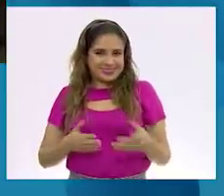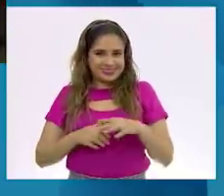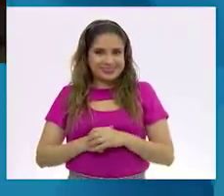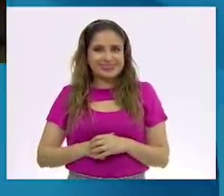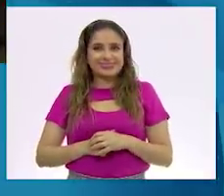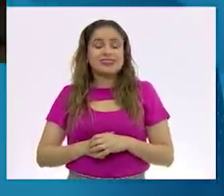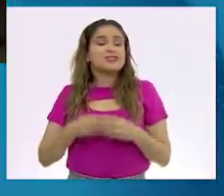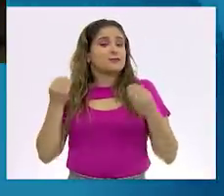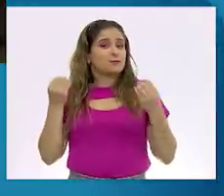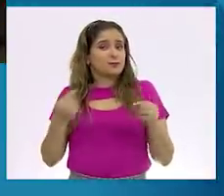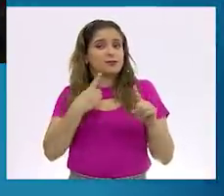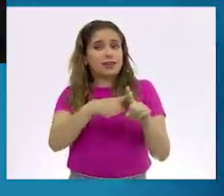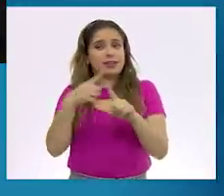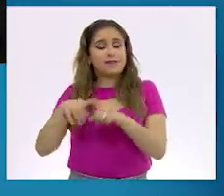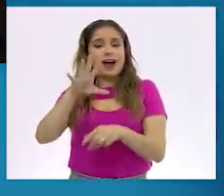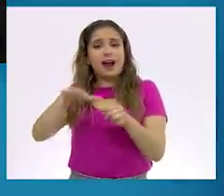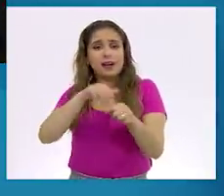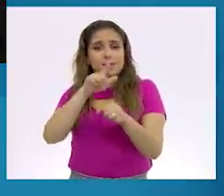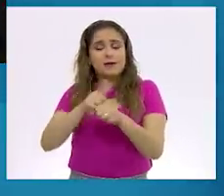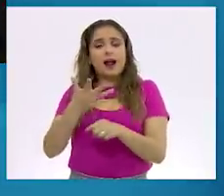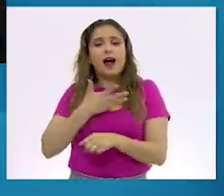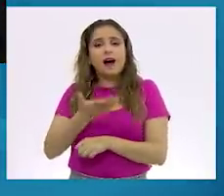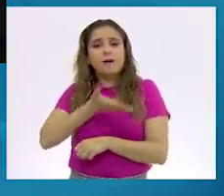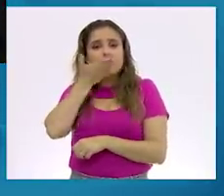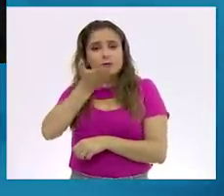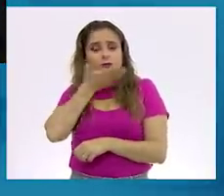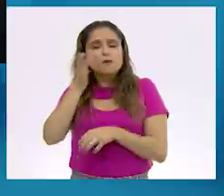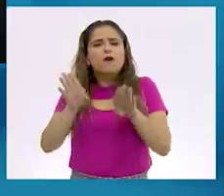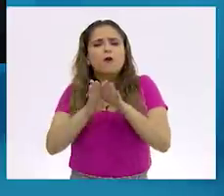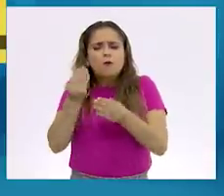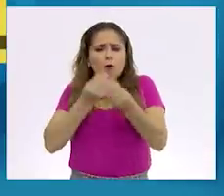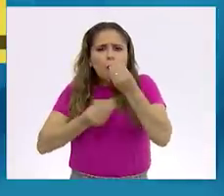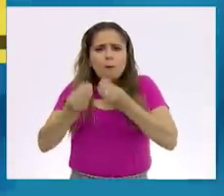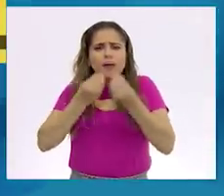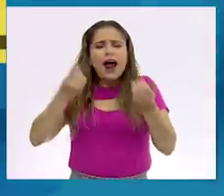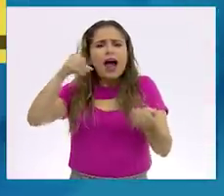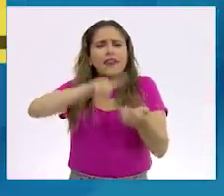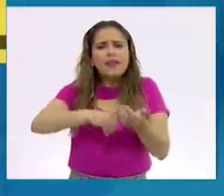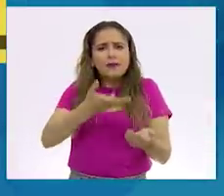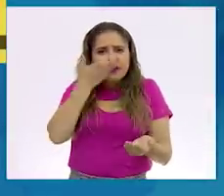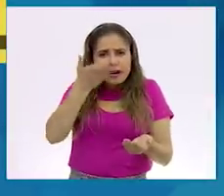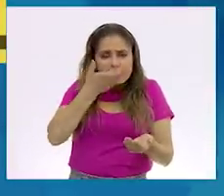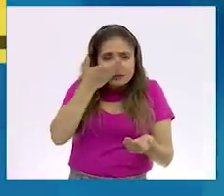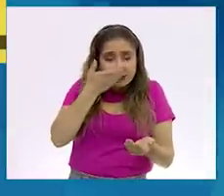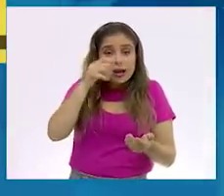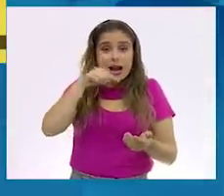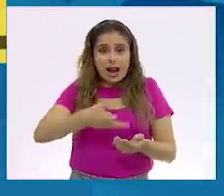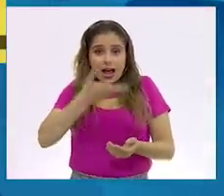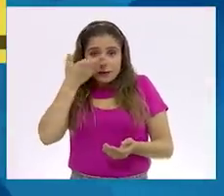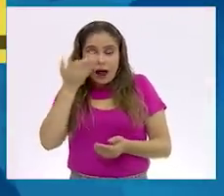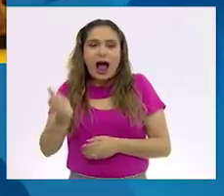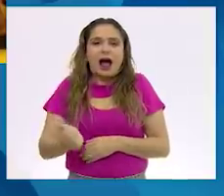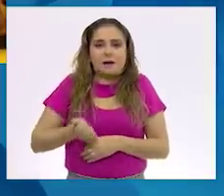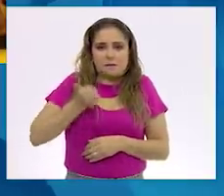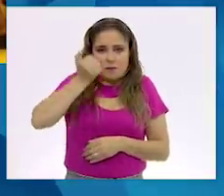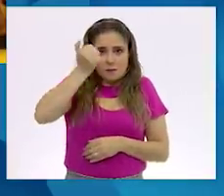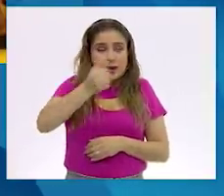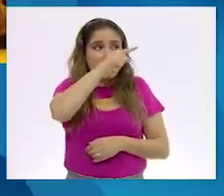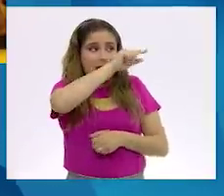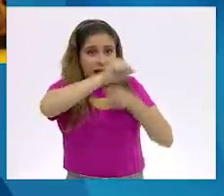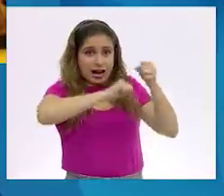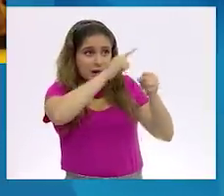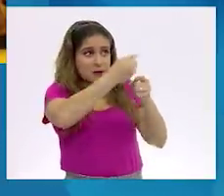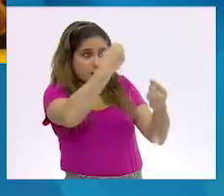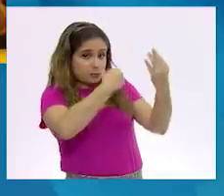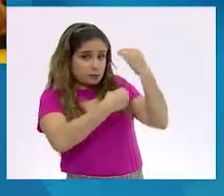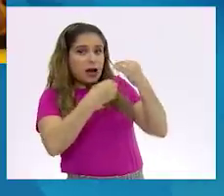Varios animales se han adaptado para alcanzar su alimento dentro de las flores. A su vez, las flores aprovechan a los animales para ser